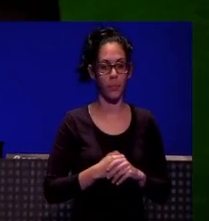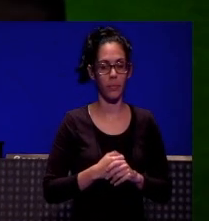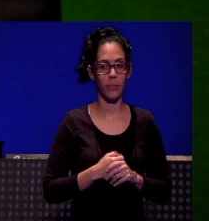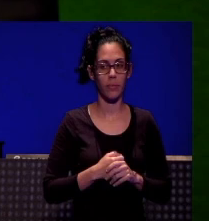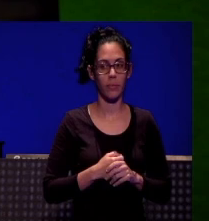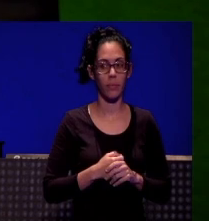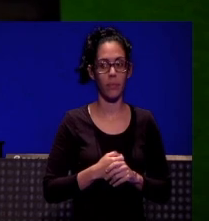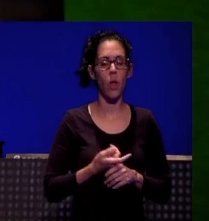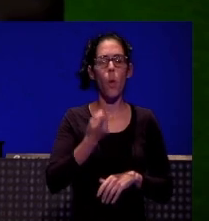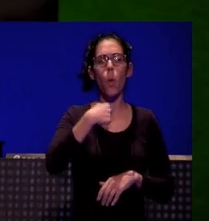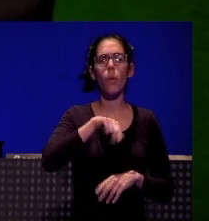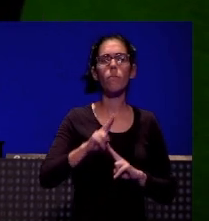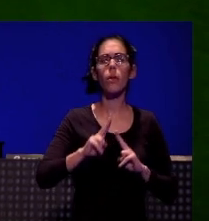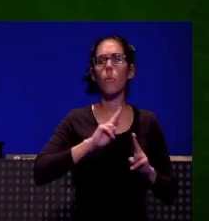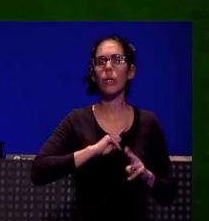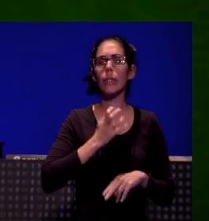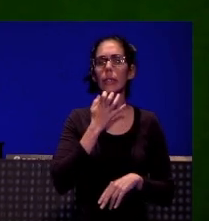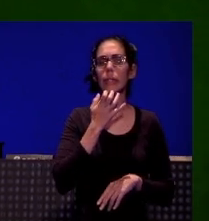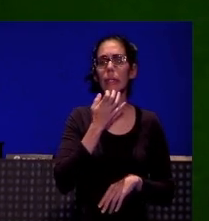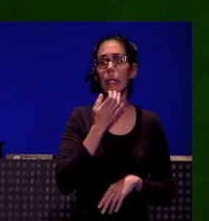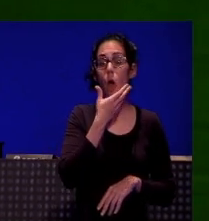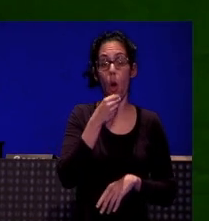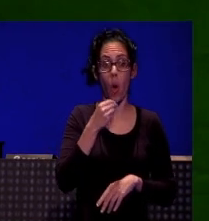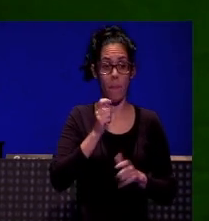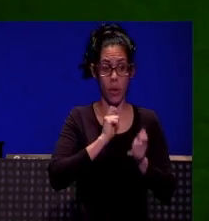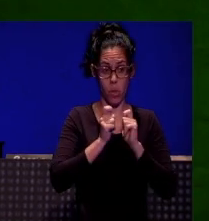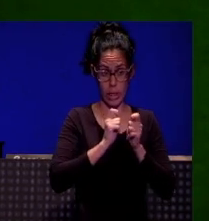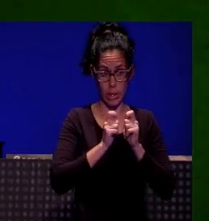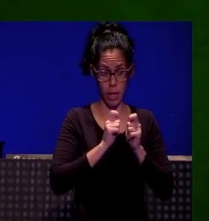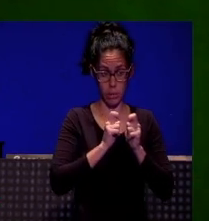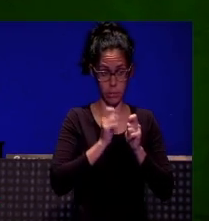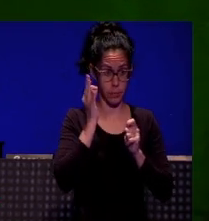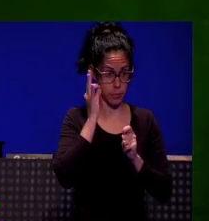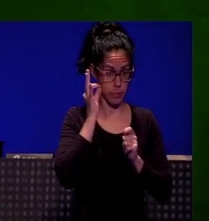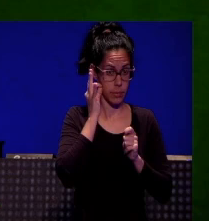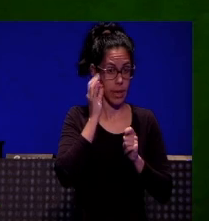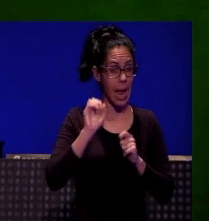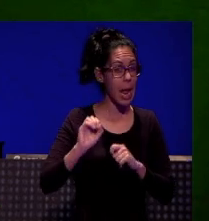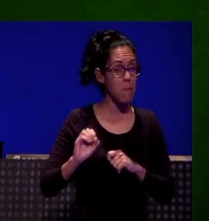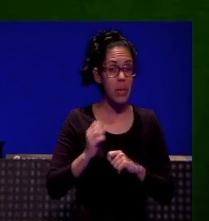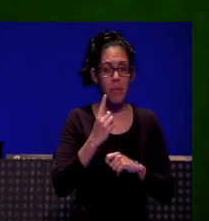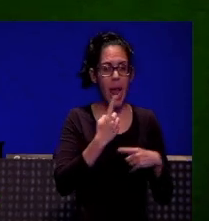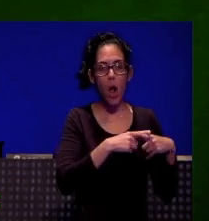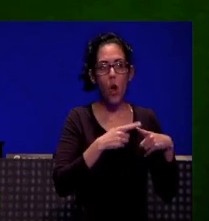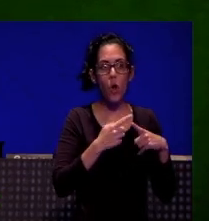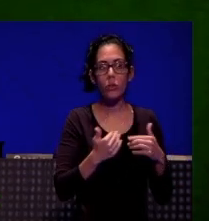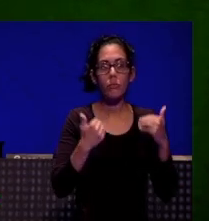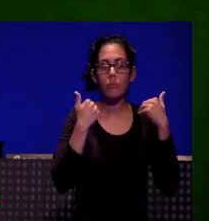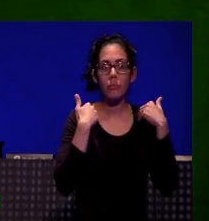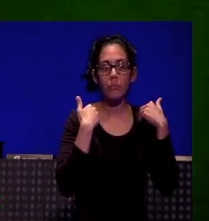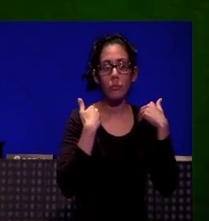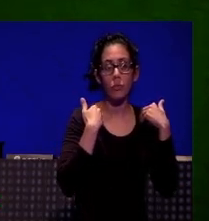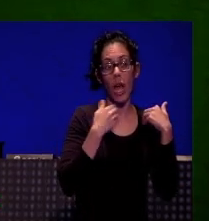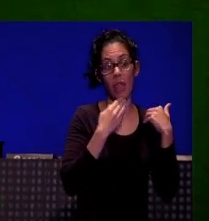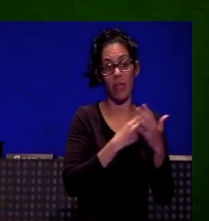qué me dirían si siendo una joven periodista la primera cosa que te encargan con 18